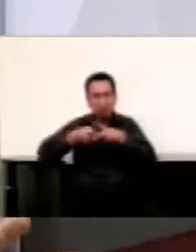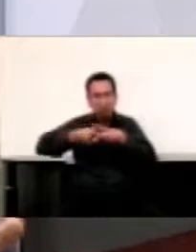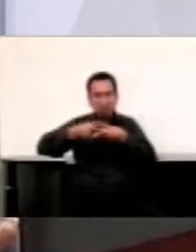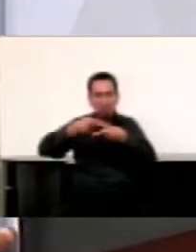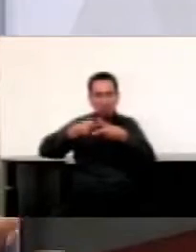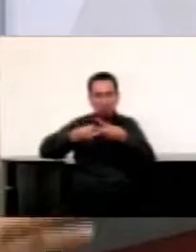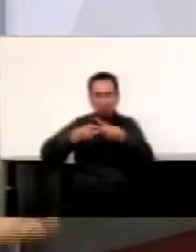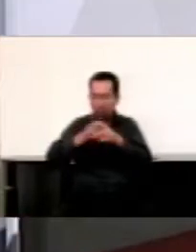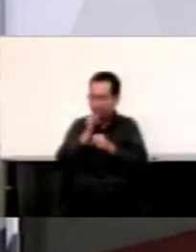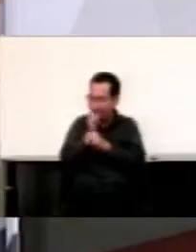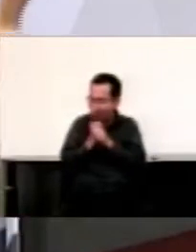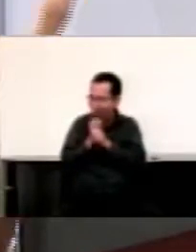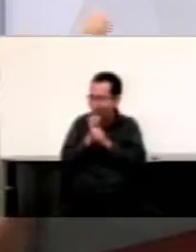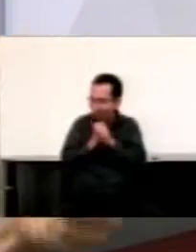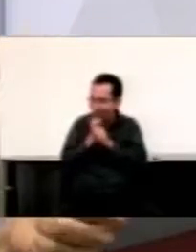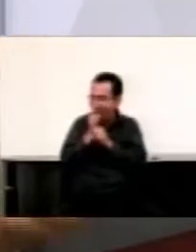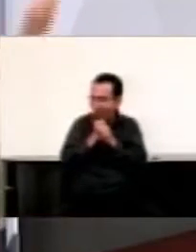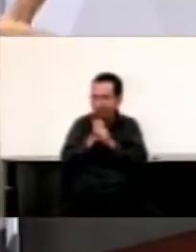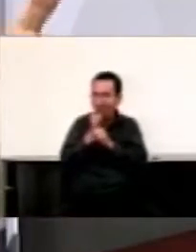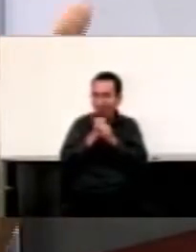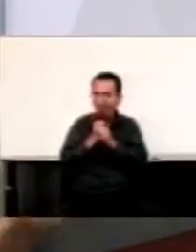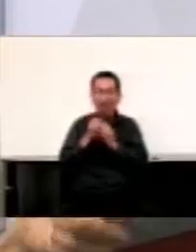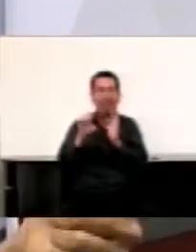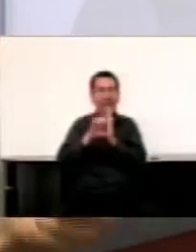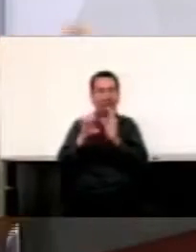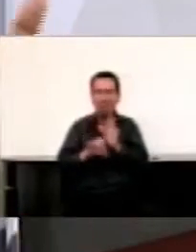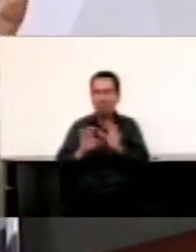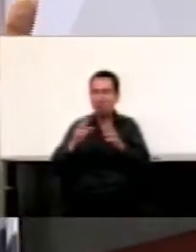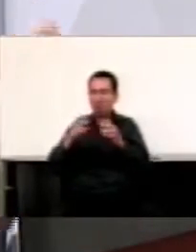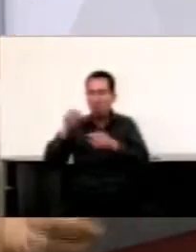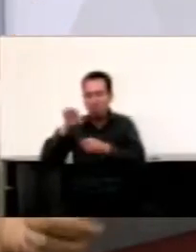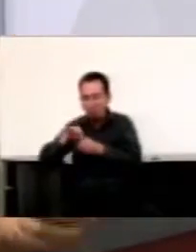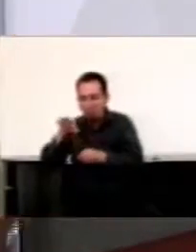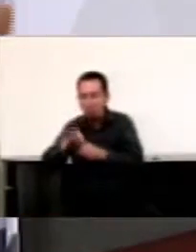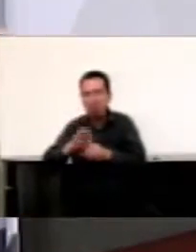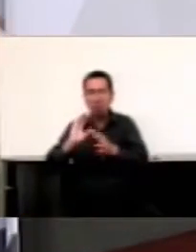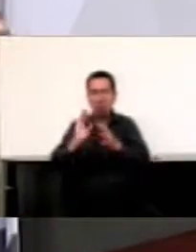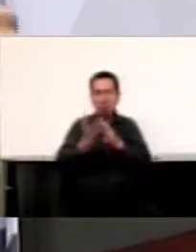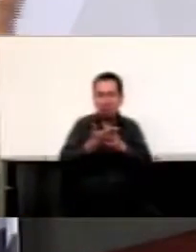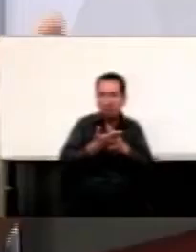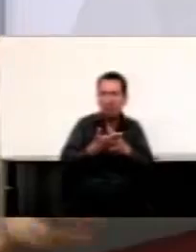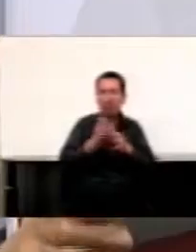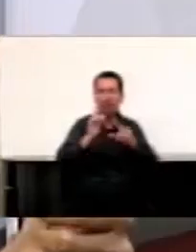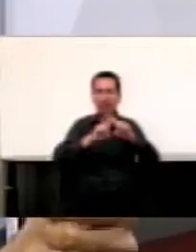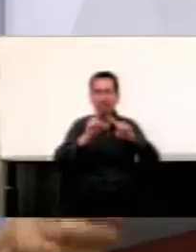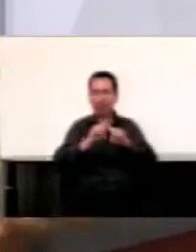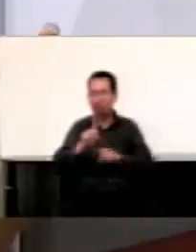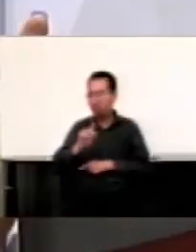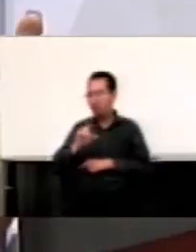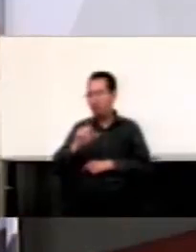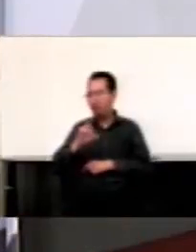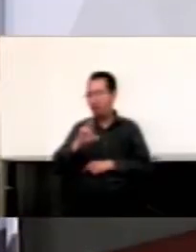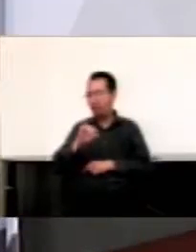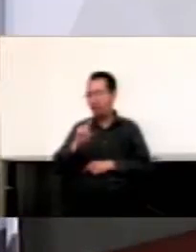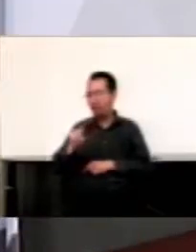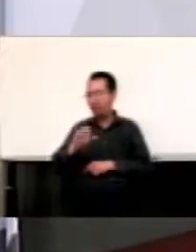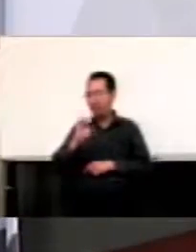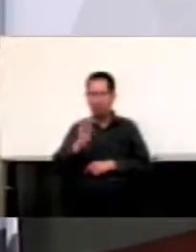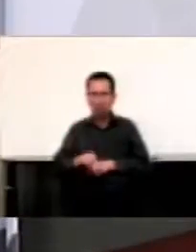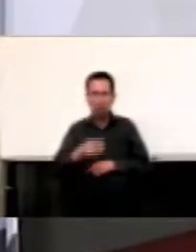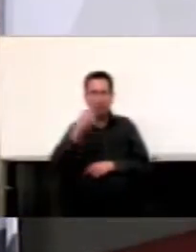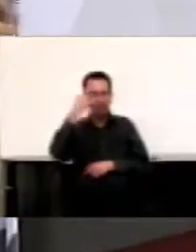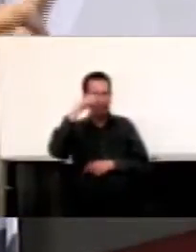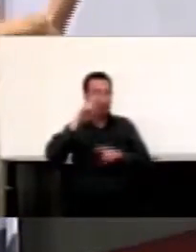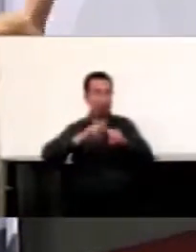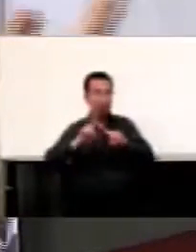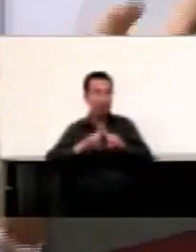de margen de victoria, concentración, fragmentación, polarización. La verdad es que no